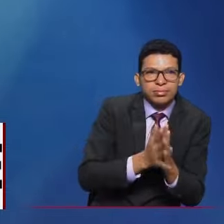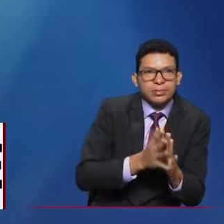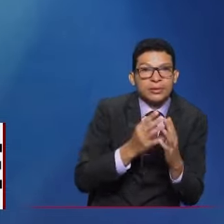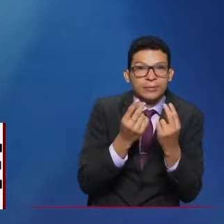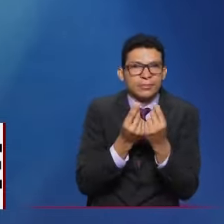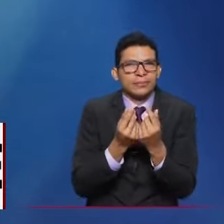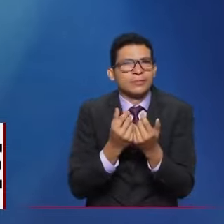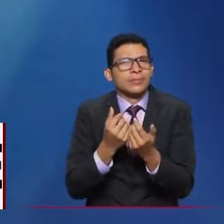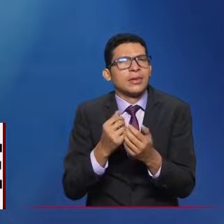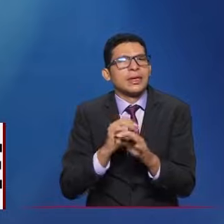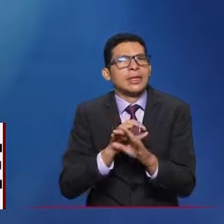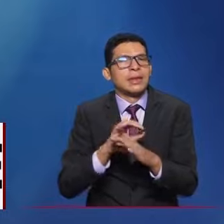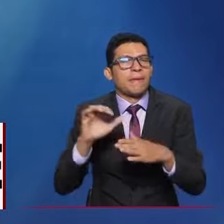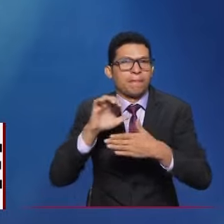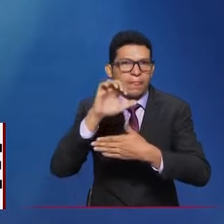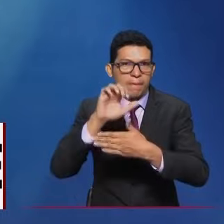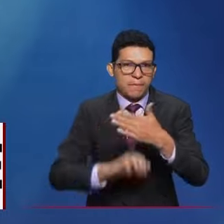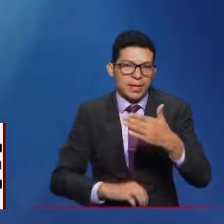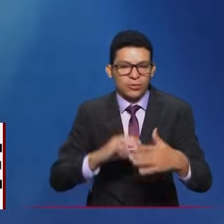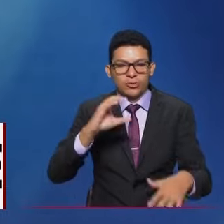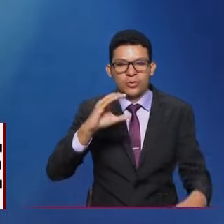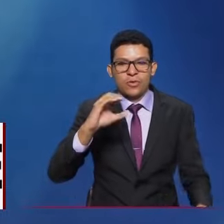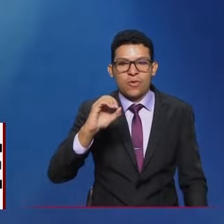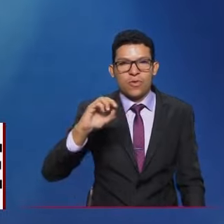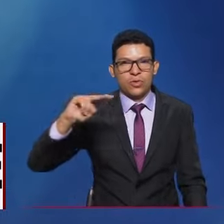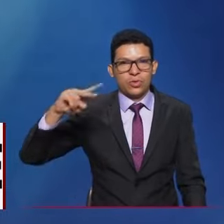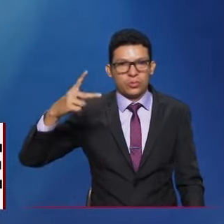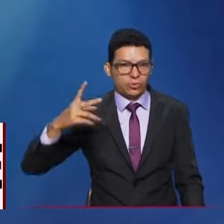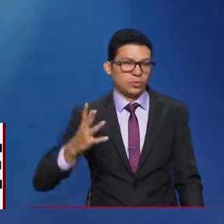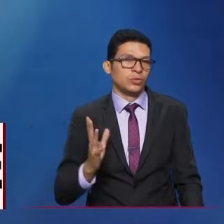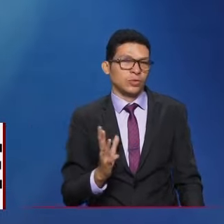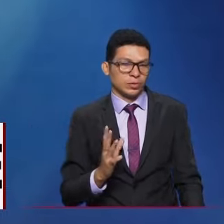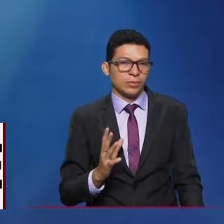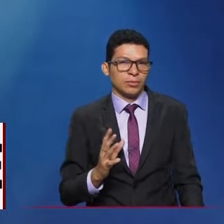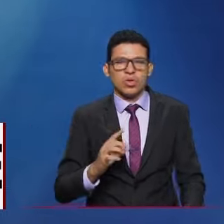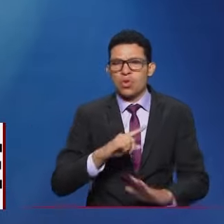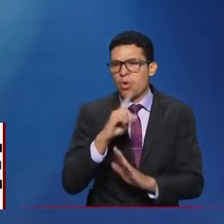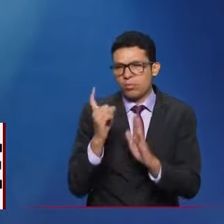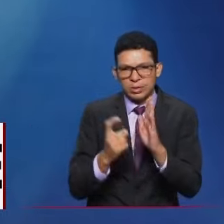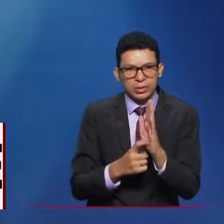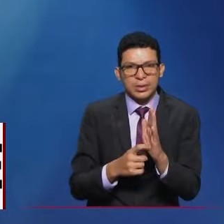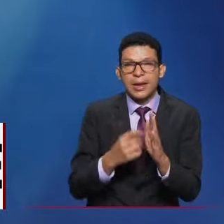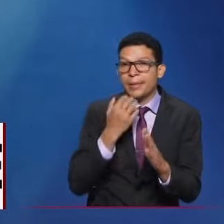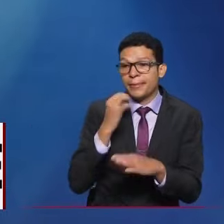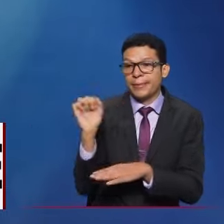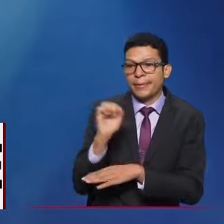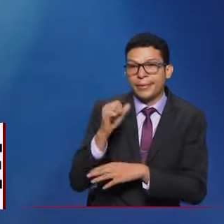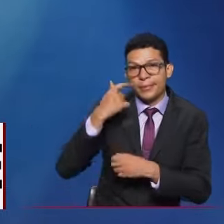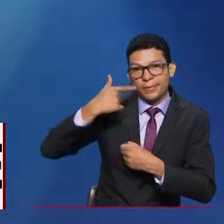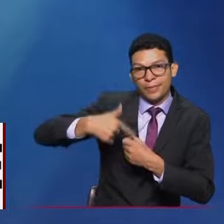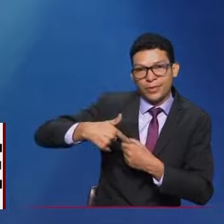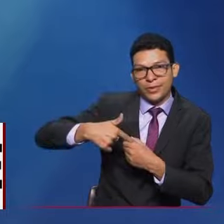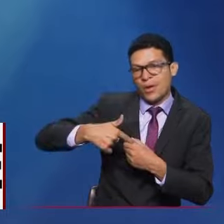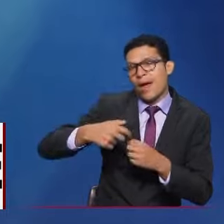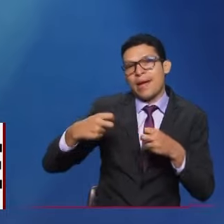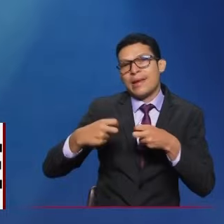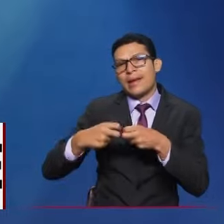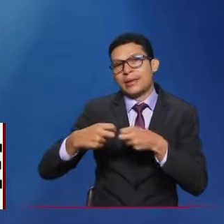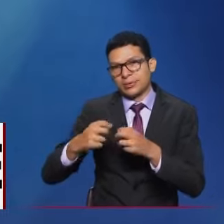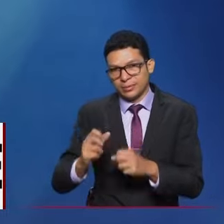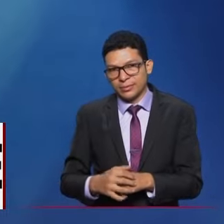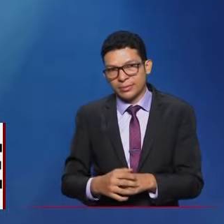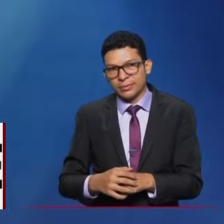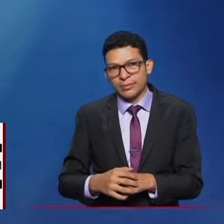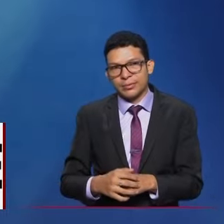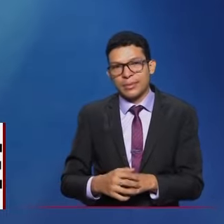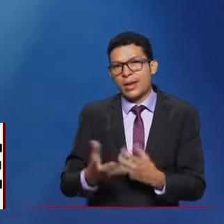economía significa que hay que reducir las emisiones, absolutamente todo. Entonces, en vez de venir en vehículo de gasolina, vienes en vehículo eléctrico,